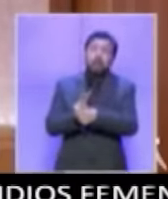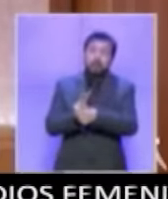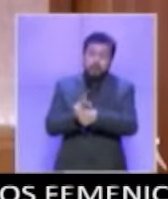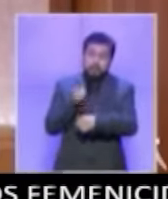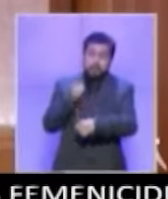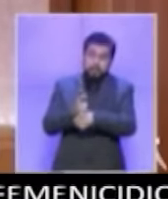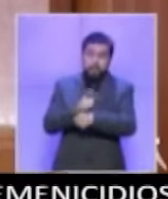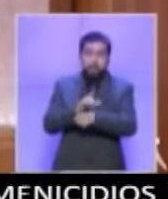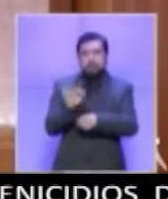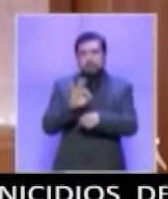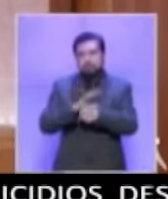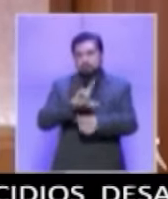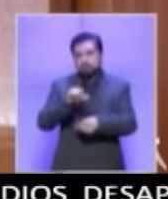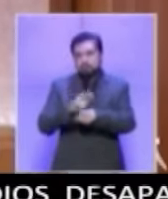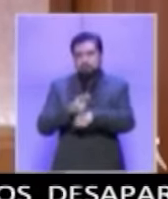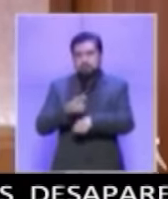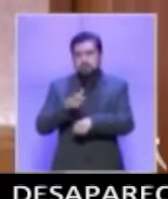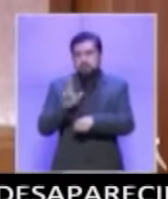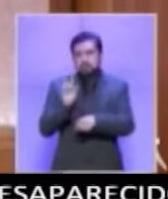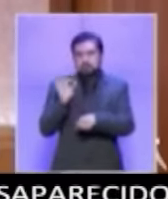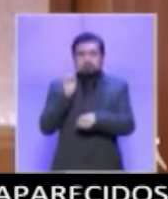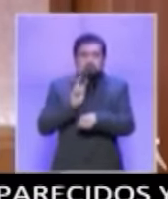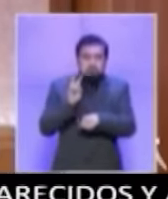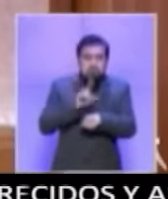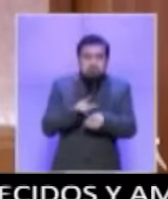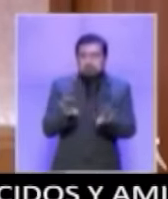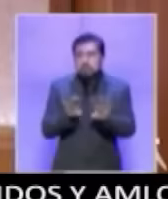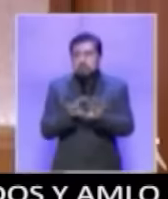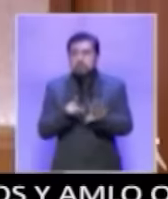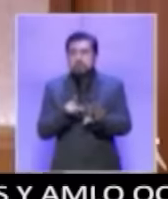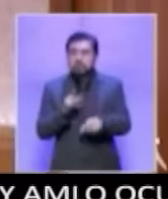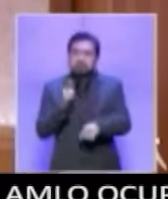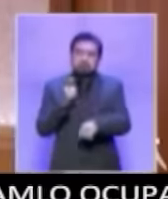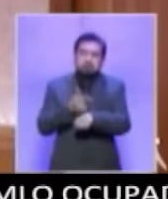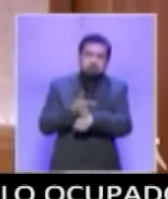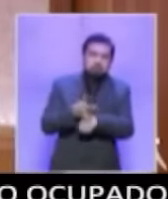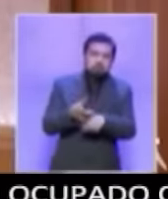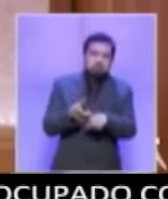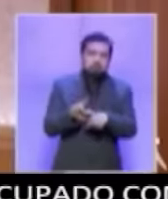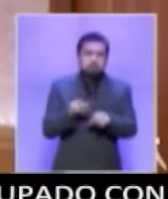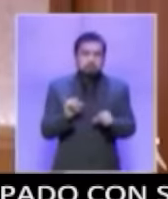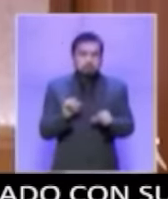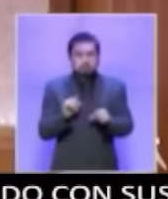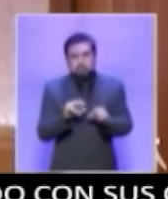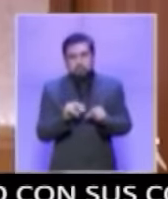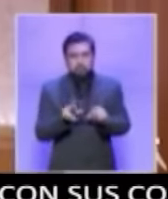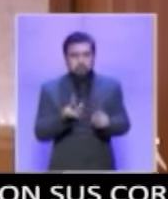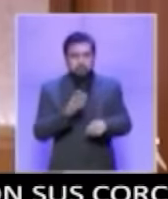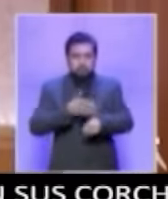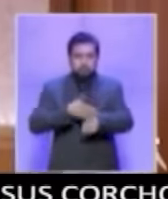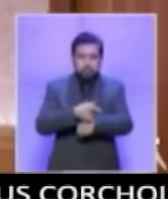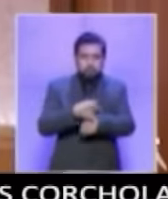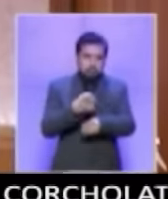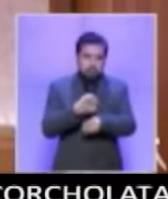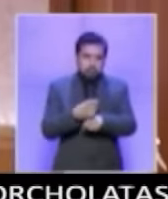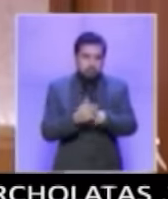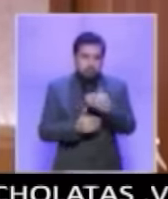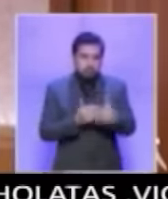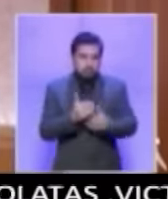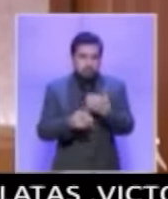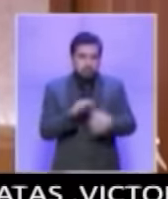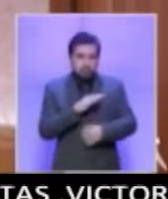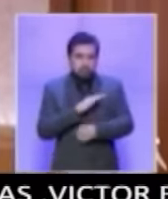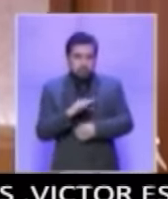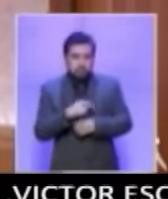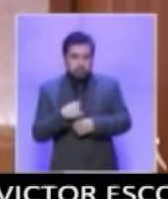Federal podrán mantener sus cargos Andrea estamos contigo Buena tarde Muy buenas tardes Pepe Pues sí el tribunal electoral confirma que no